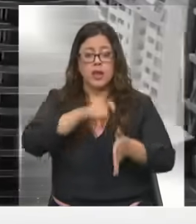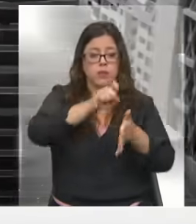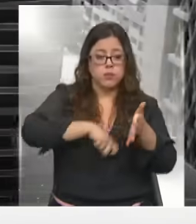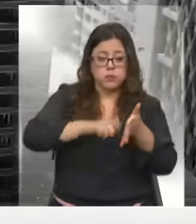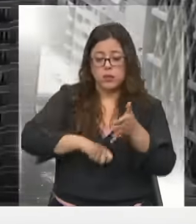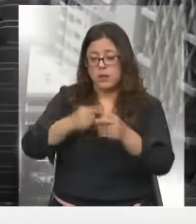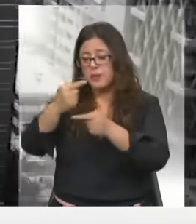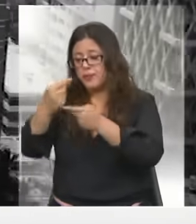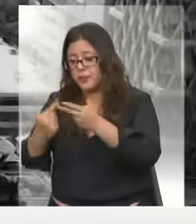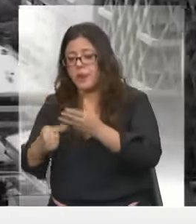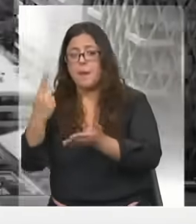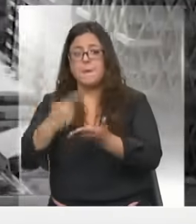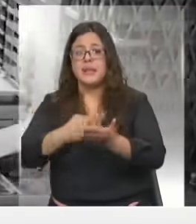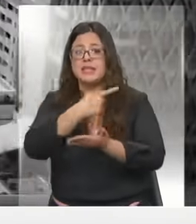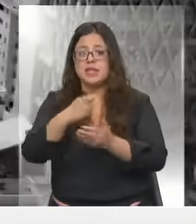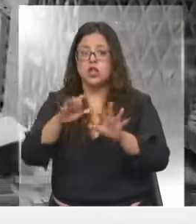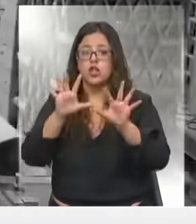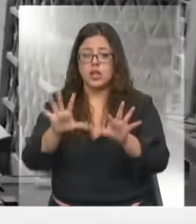suman 1.110,